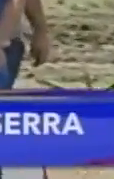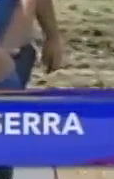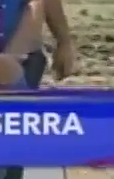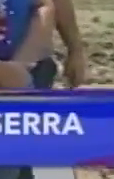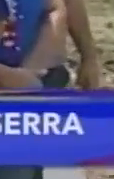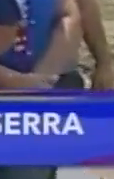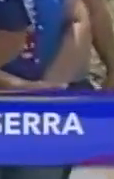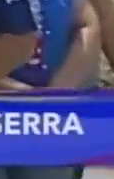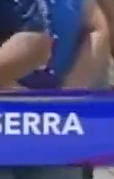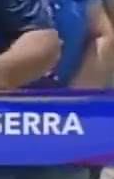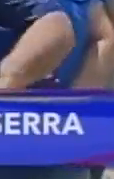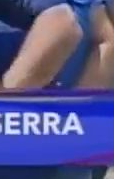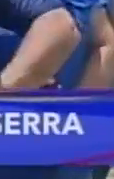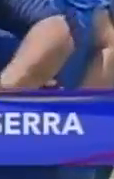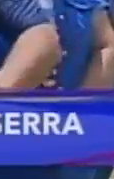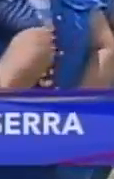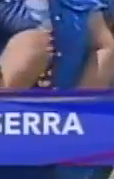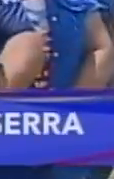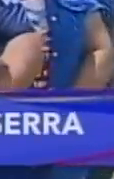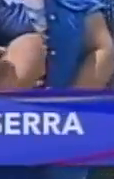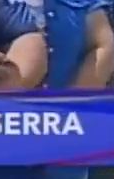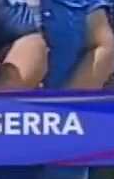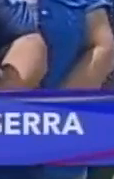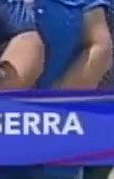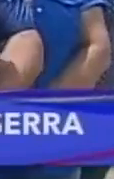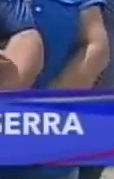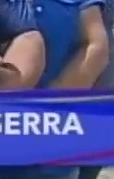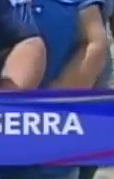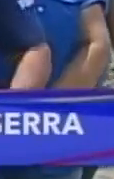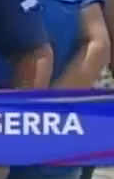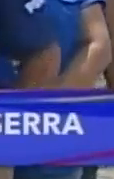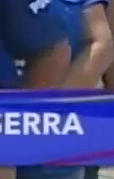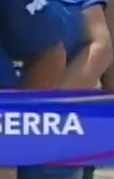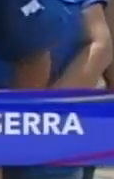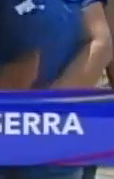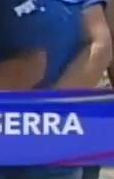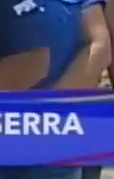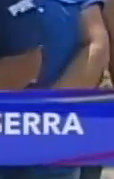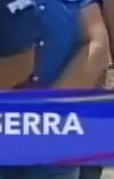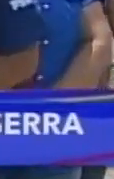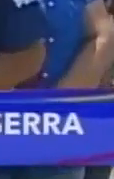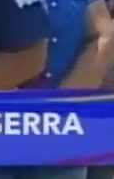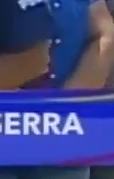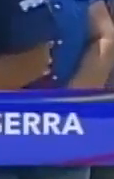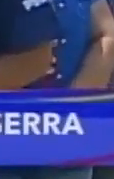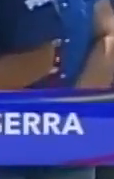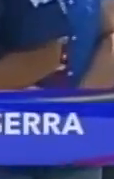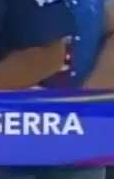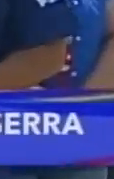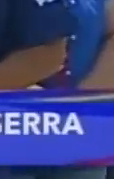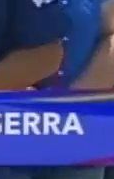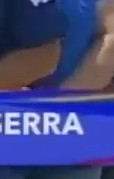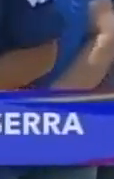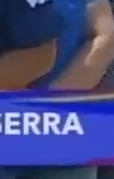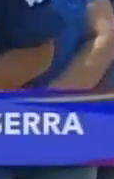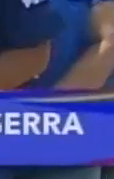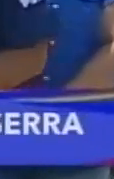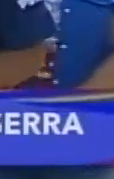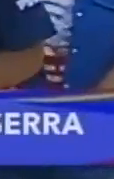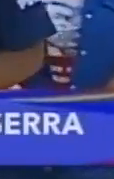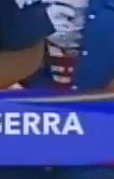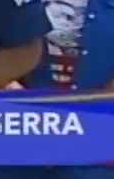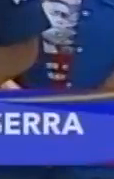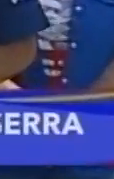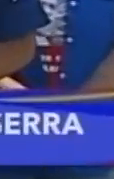de la planificación. ¿Cómo entre el Ministerio de Educación y el Ministerio de Agricultura Urbana nos planificamos? Entendemos